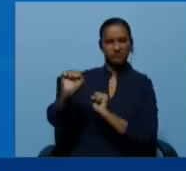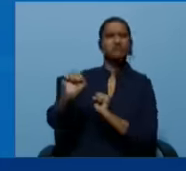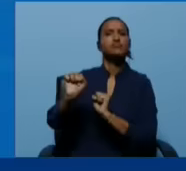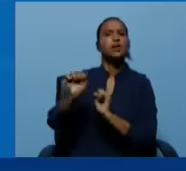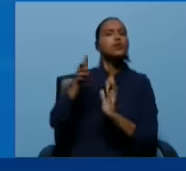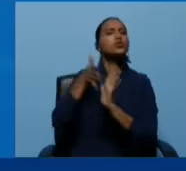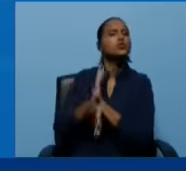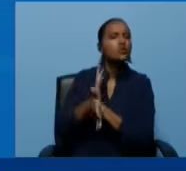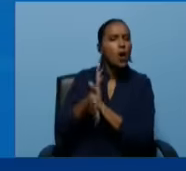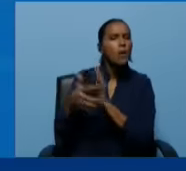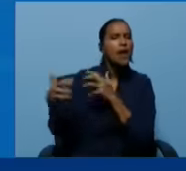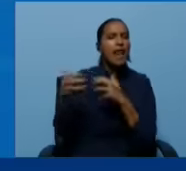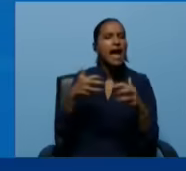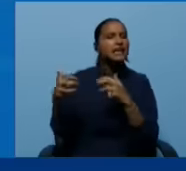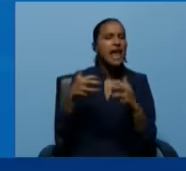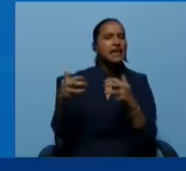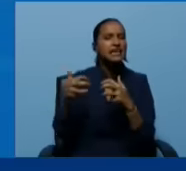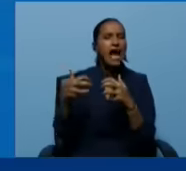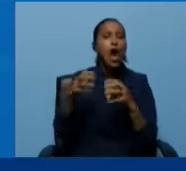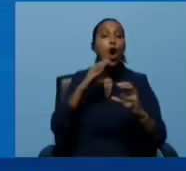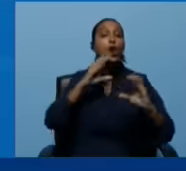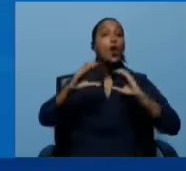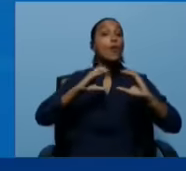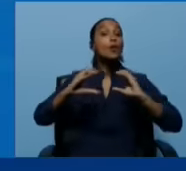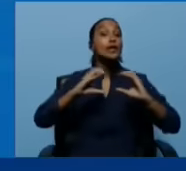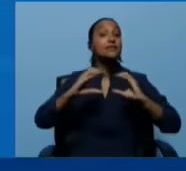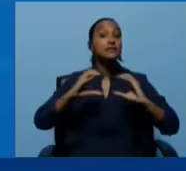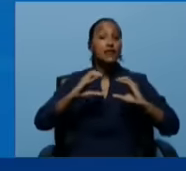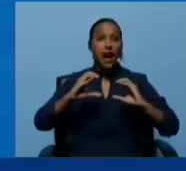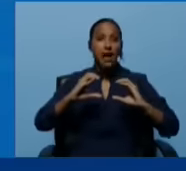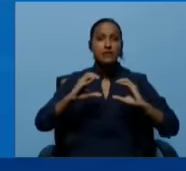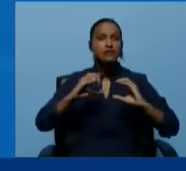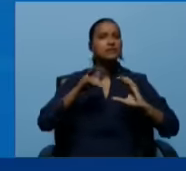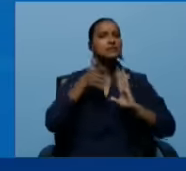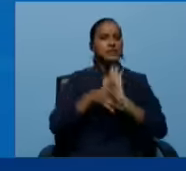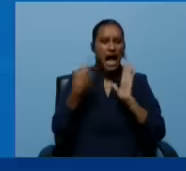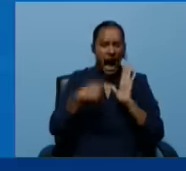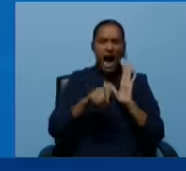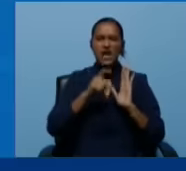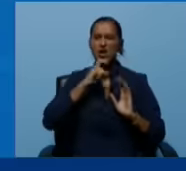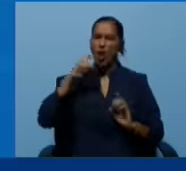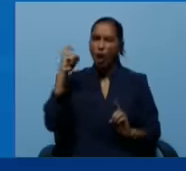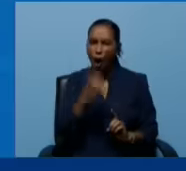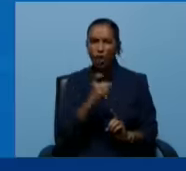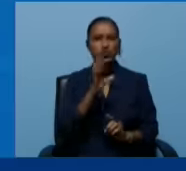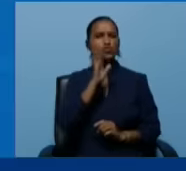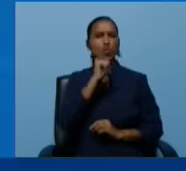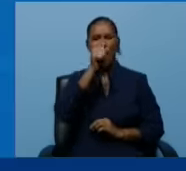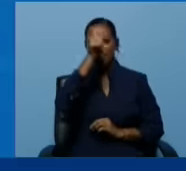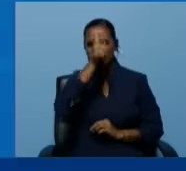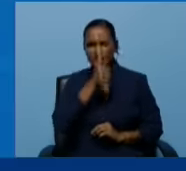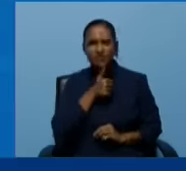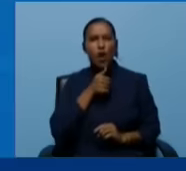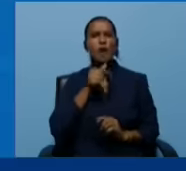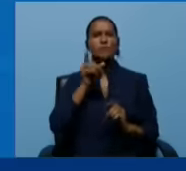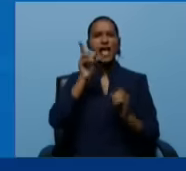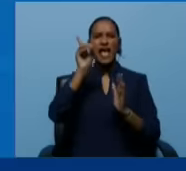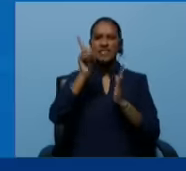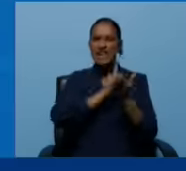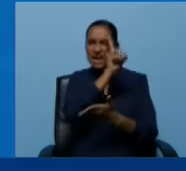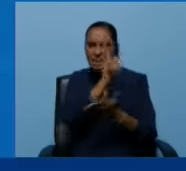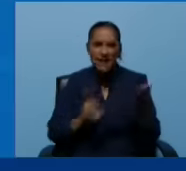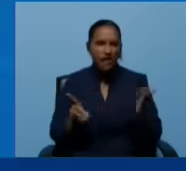la brutal guerra comunicacional, cargada de odio, intolerancia, discriminación